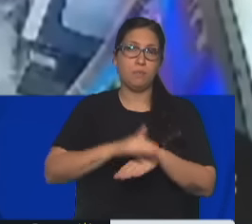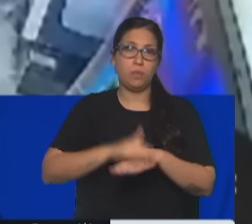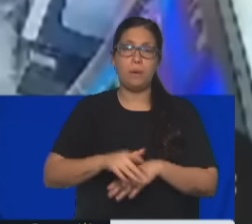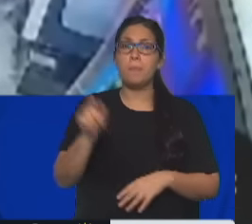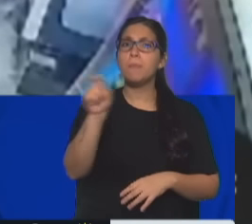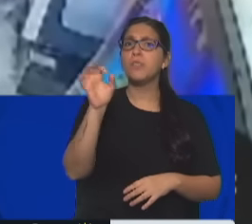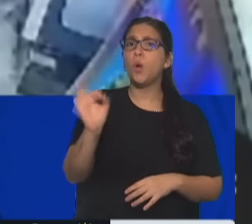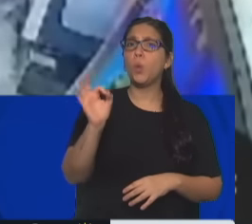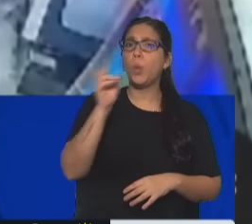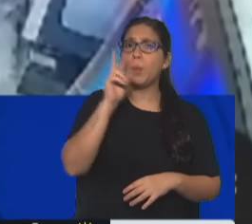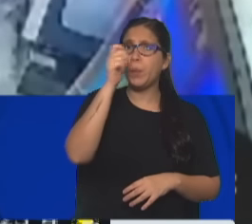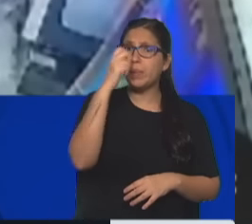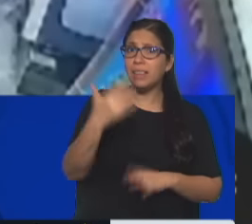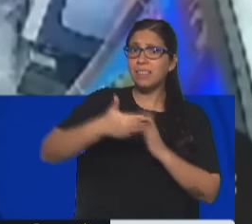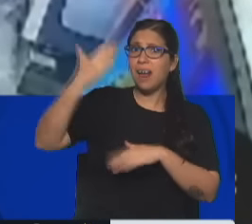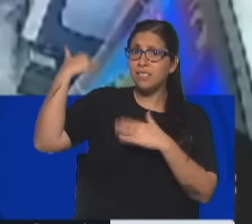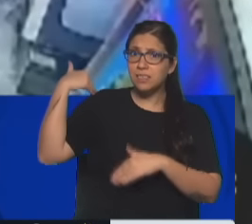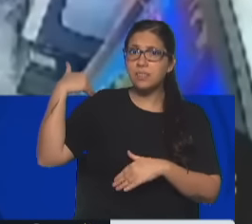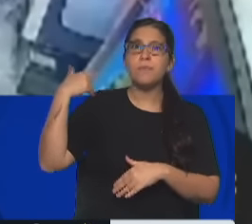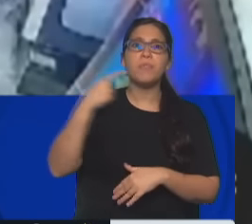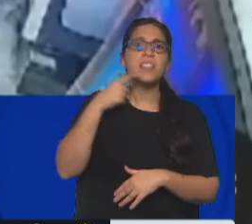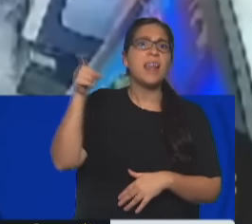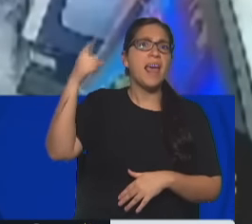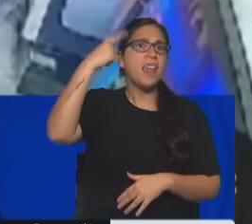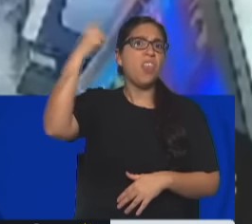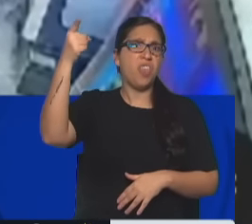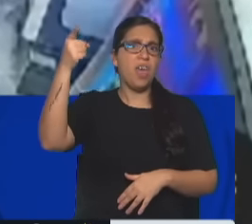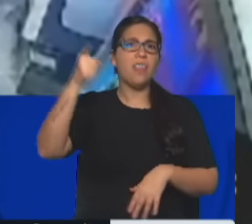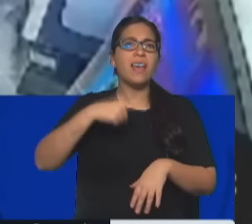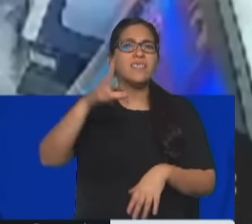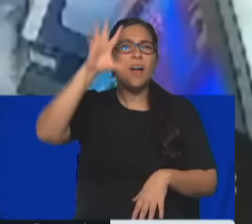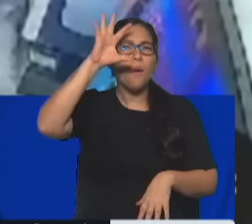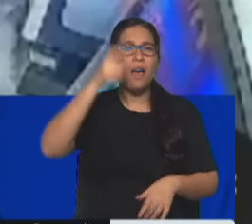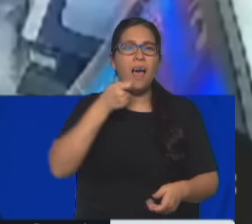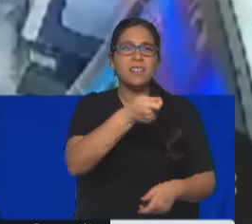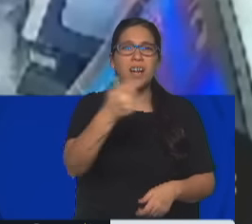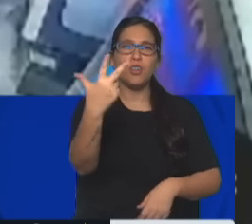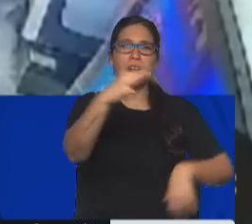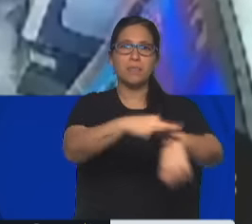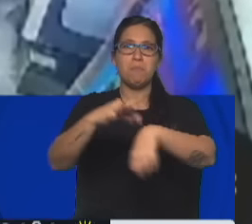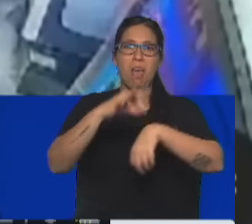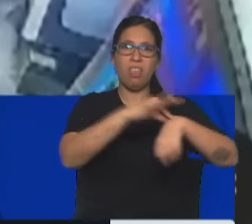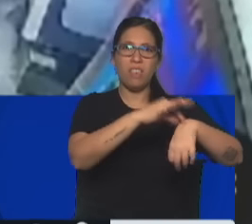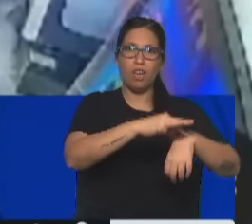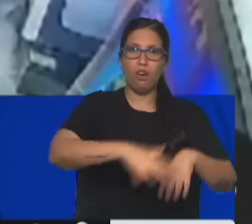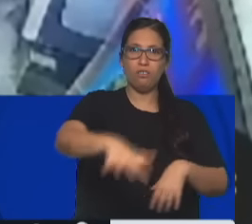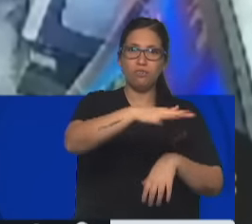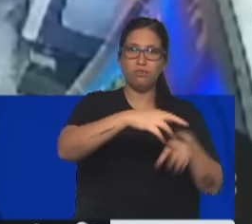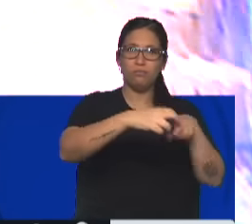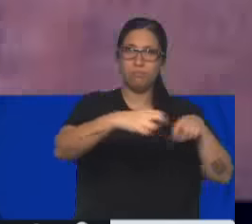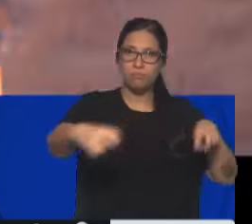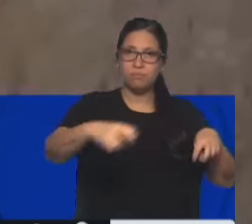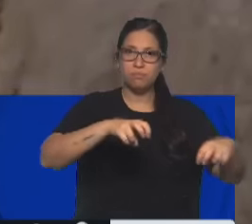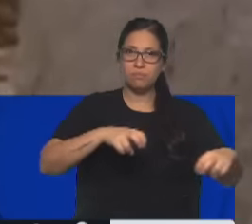octubre de 2023 fue identificado como el autor intelectual del resonante asesinato de 3 médicos en Barra de Tijuca.